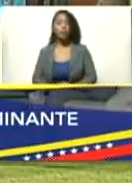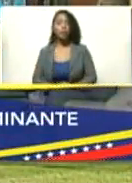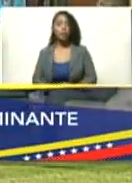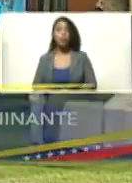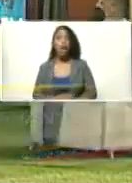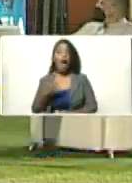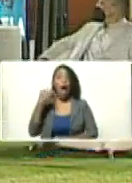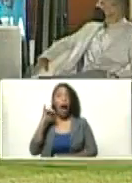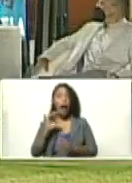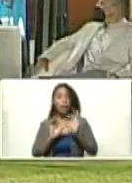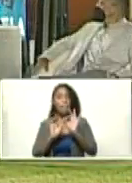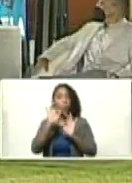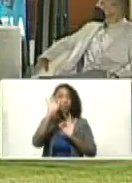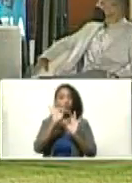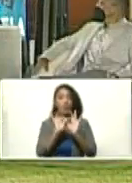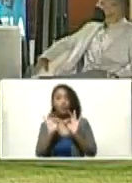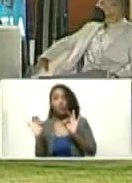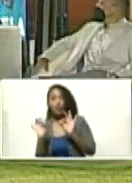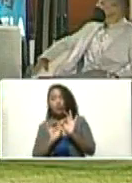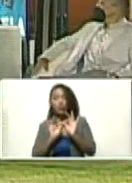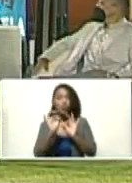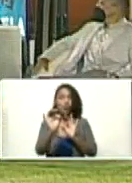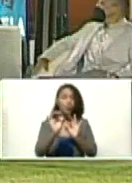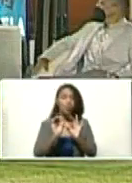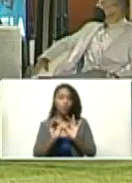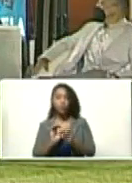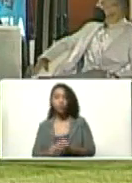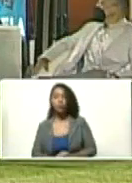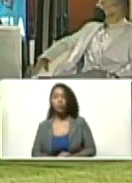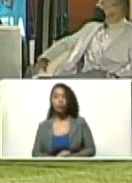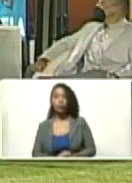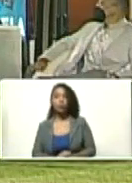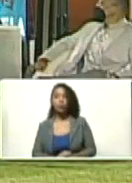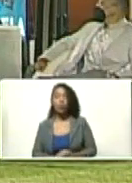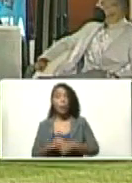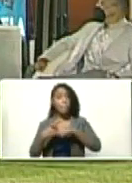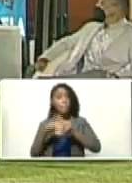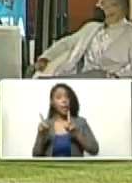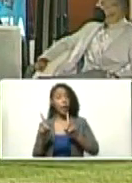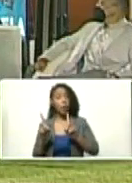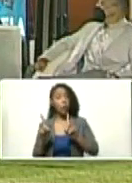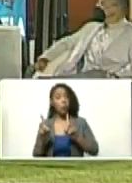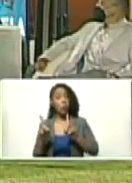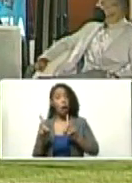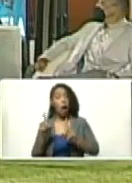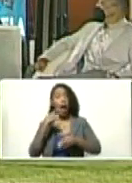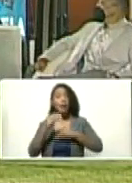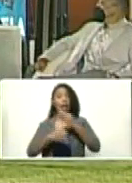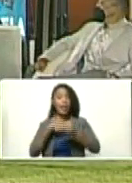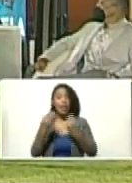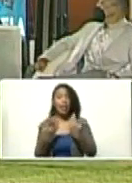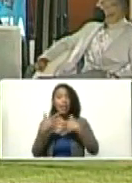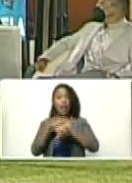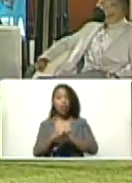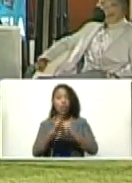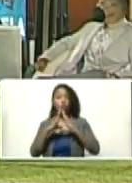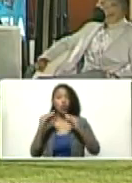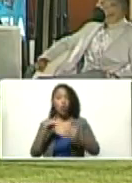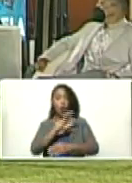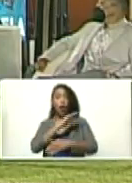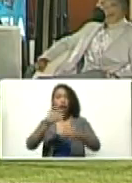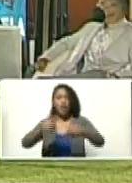tenemos medido, precisado. Pero lo cierto es que aquí hace una combinación de